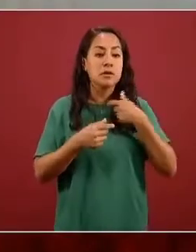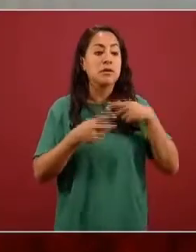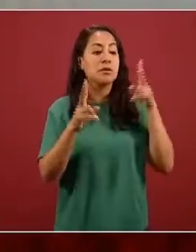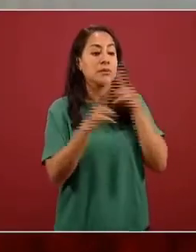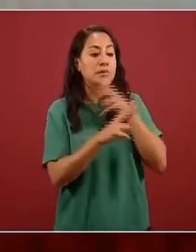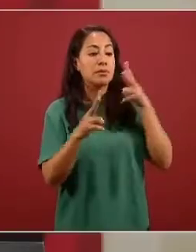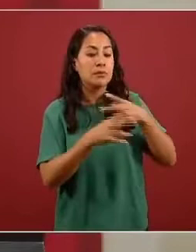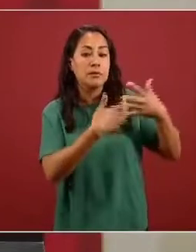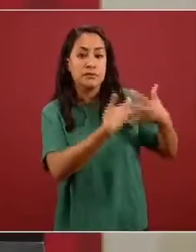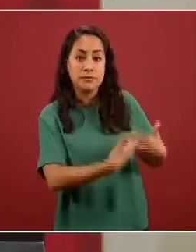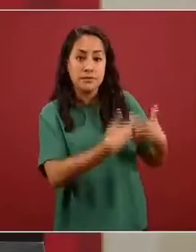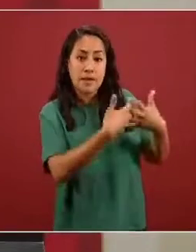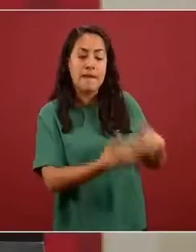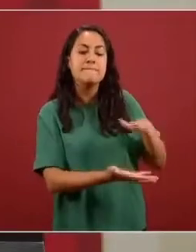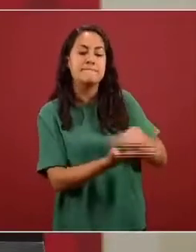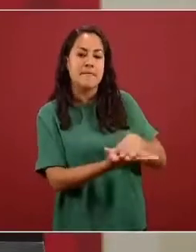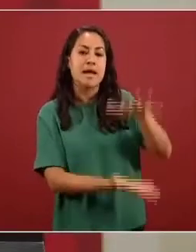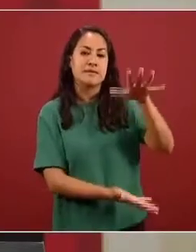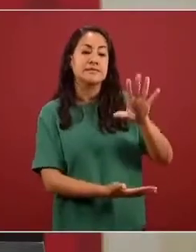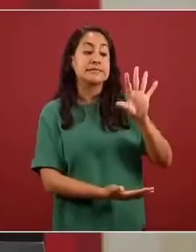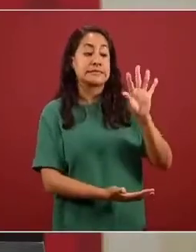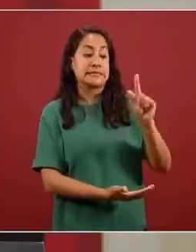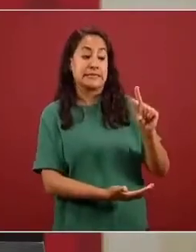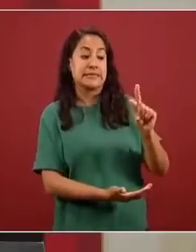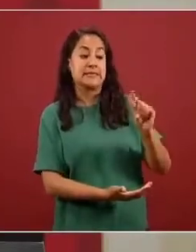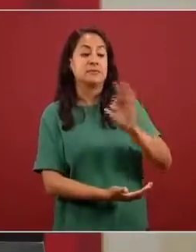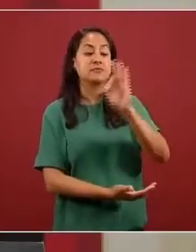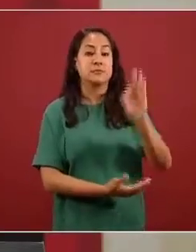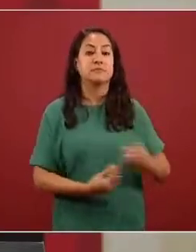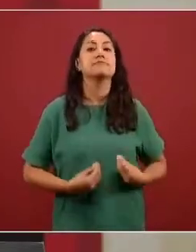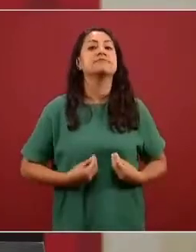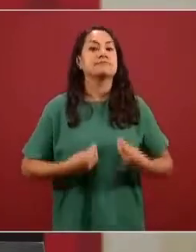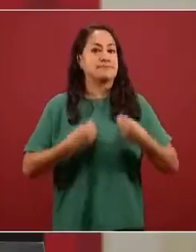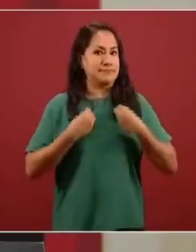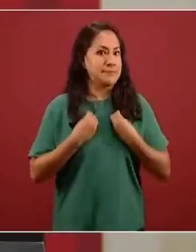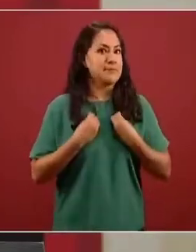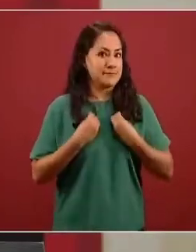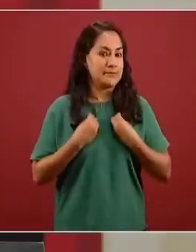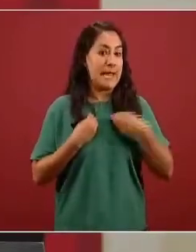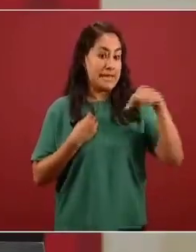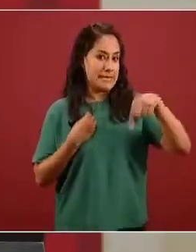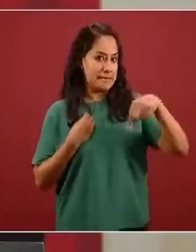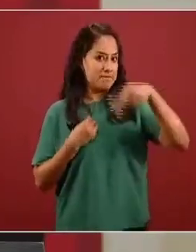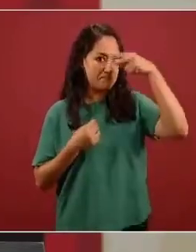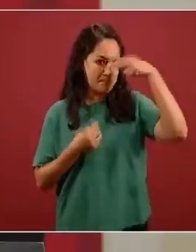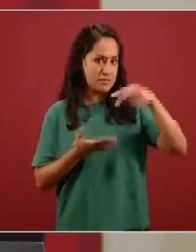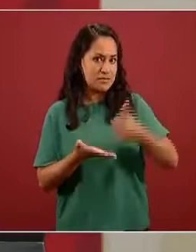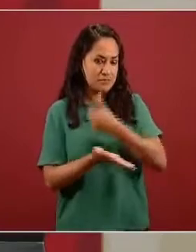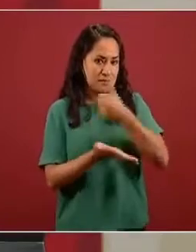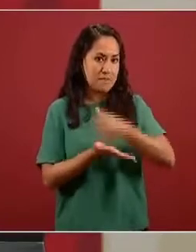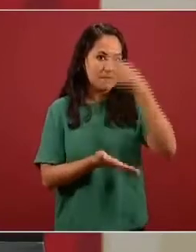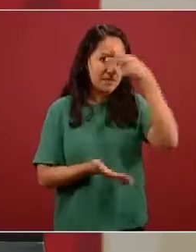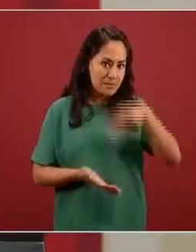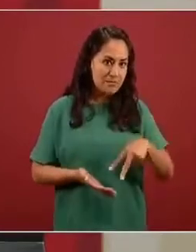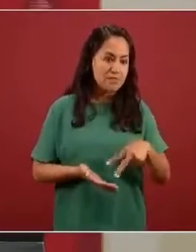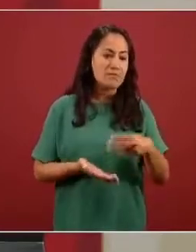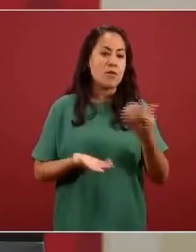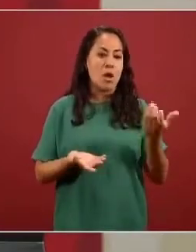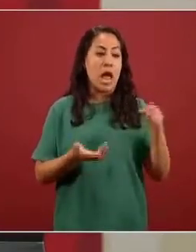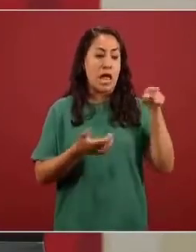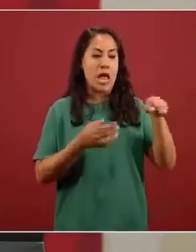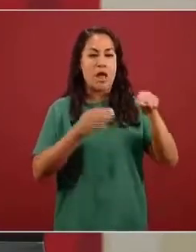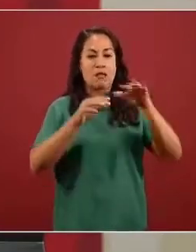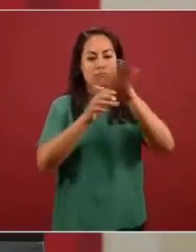esta 70%, son habitantes de la Ciudad de México y la zona metropolitana del Valle de México. Desde luego del Estado de México, de la